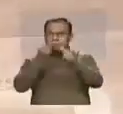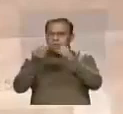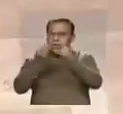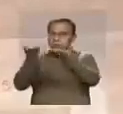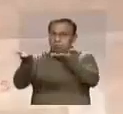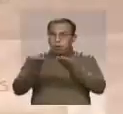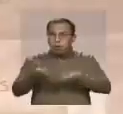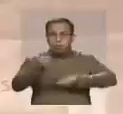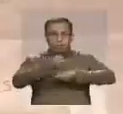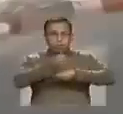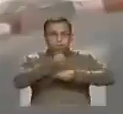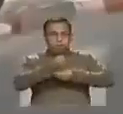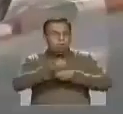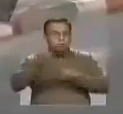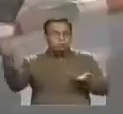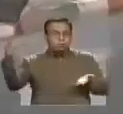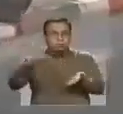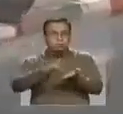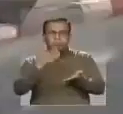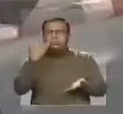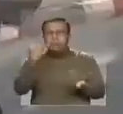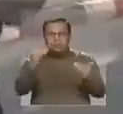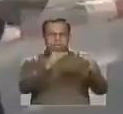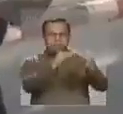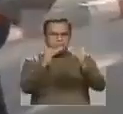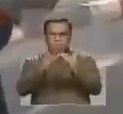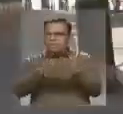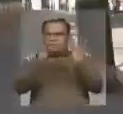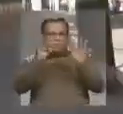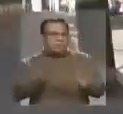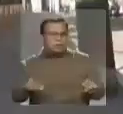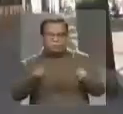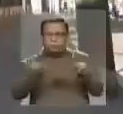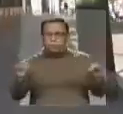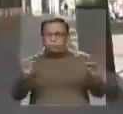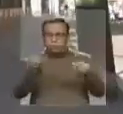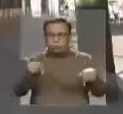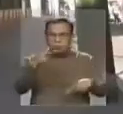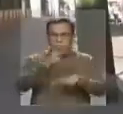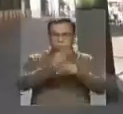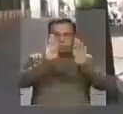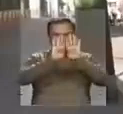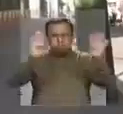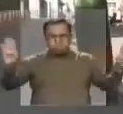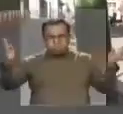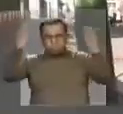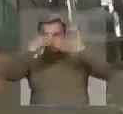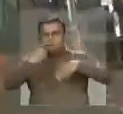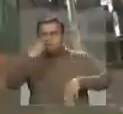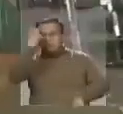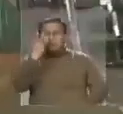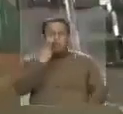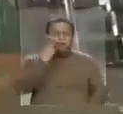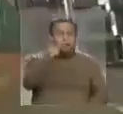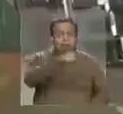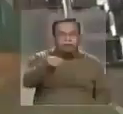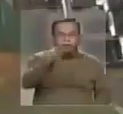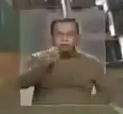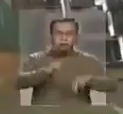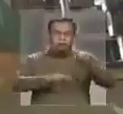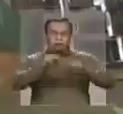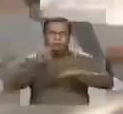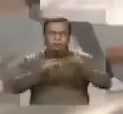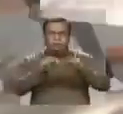mesas de trabajo, no asiste. Vecinos mencionan que la inseguridad se ha incrementado por las polisombras y la falta de visibilidad que genera la